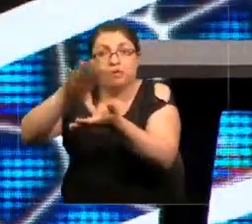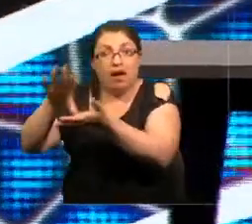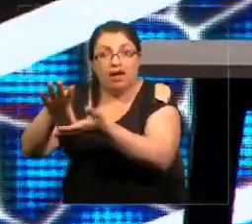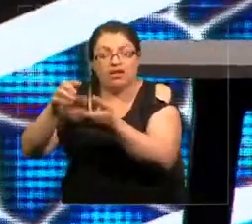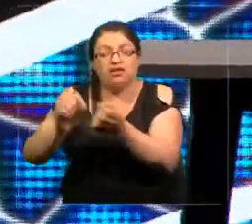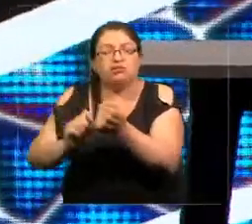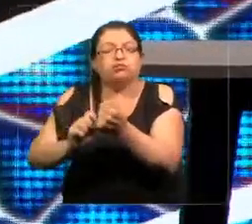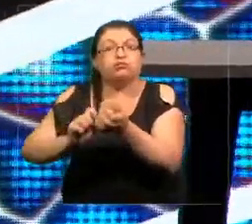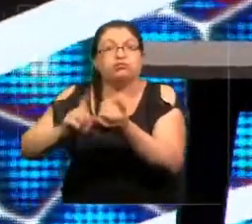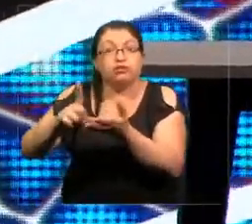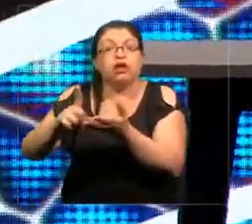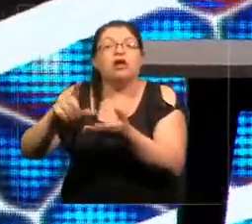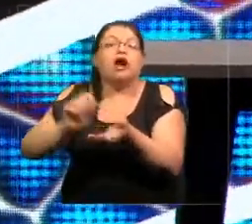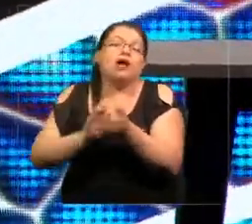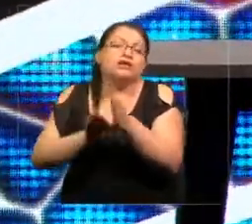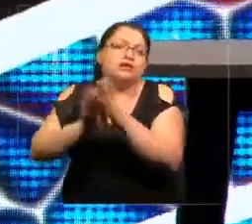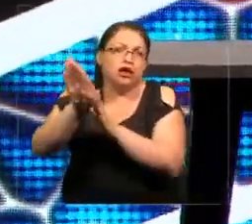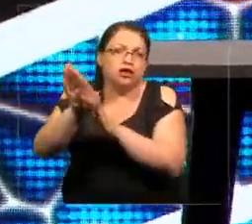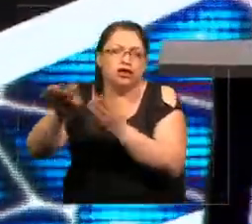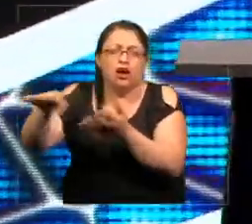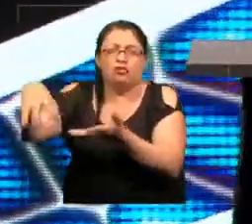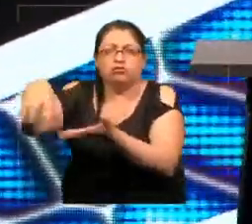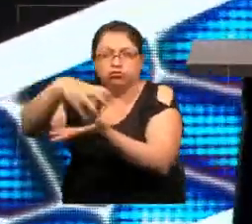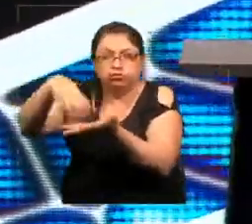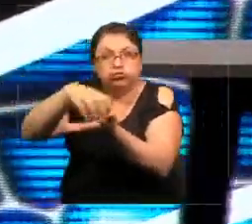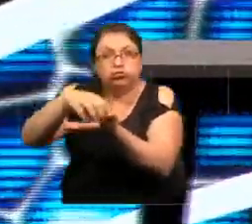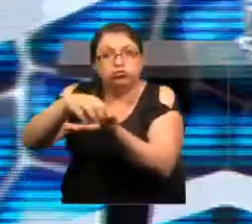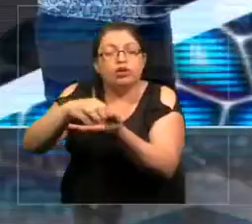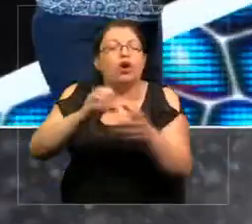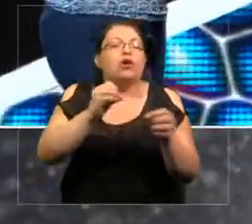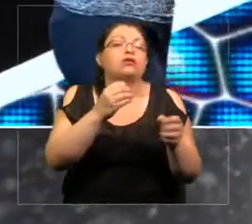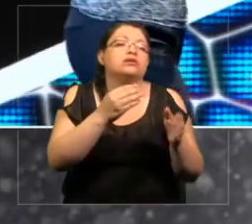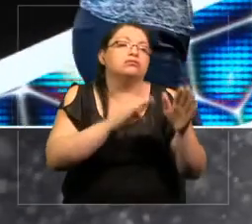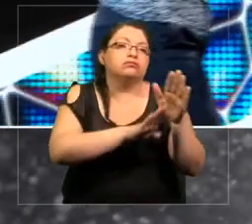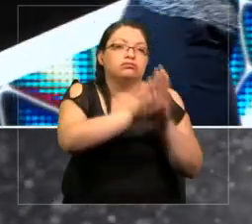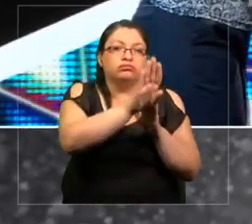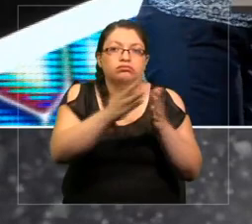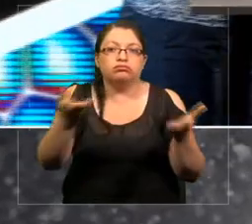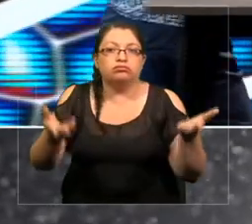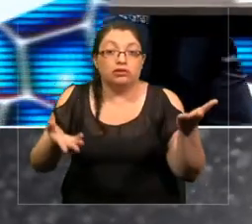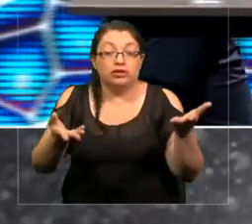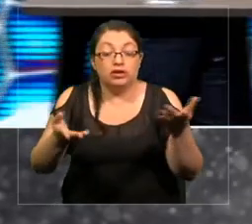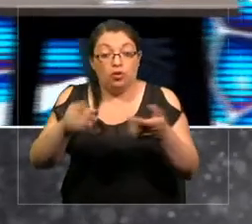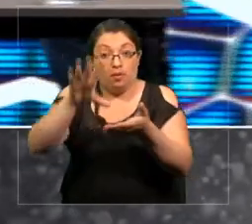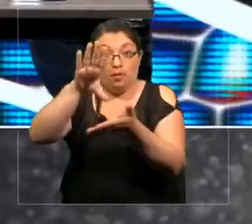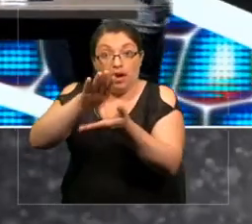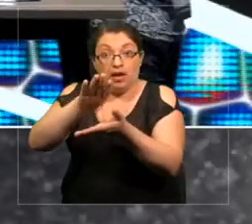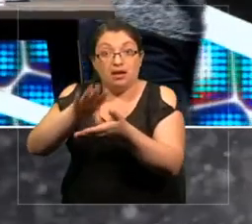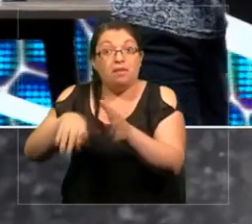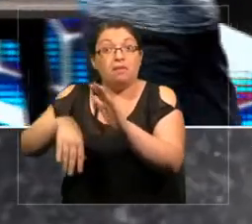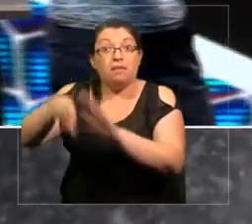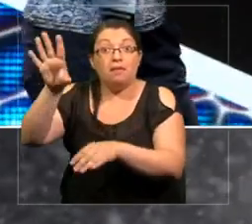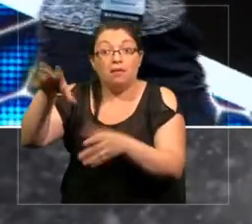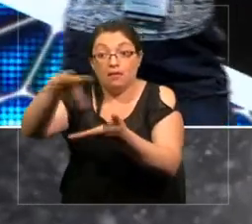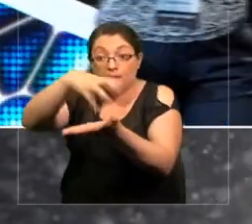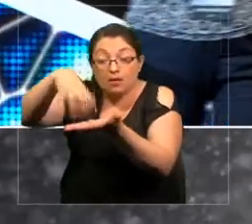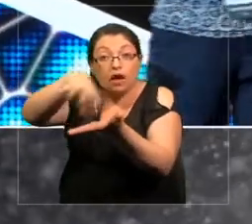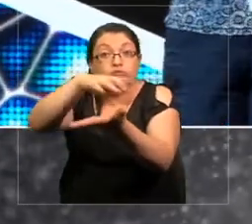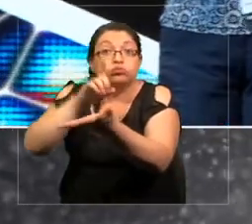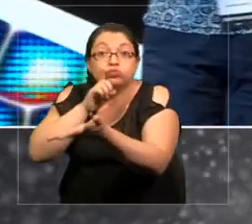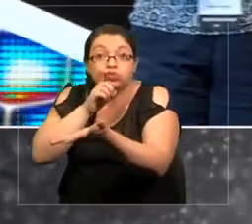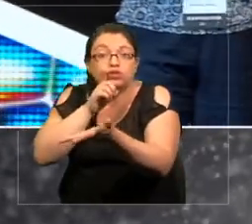ejemplo y su nivel de desarrollo es decir cuando más urbanizado un país mejores